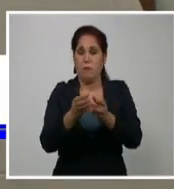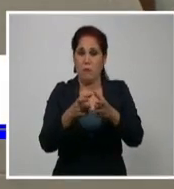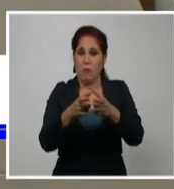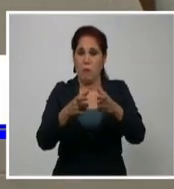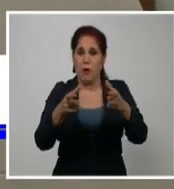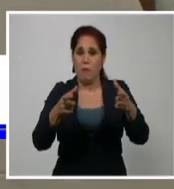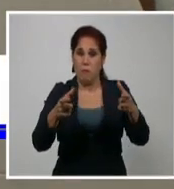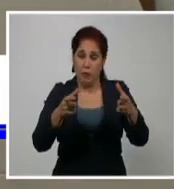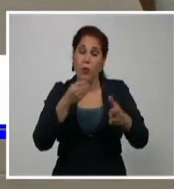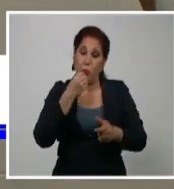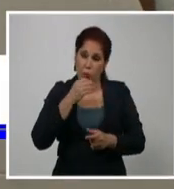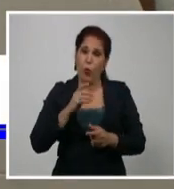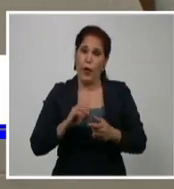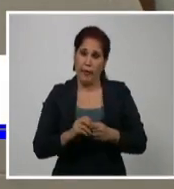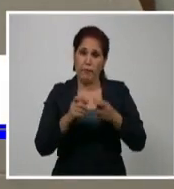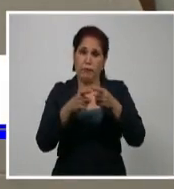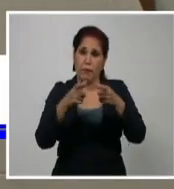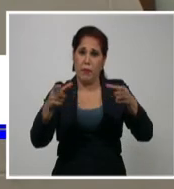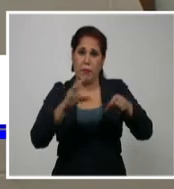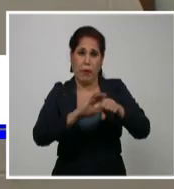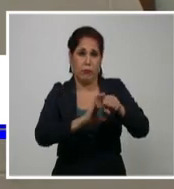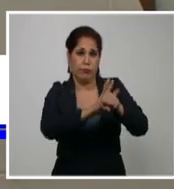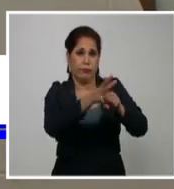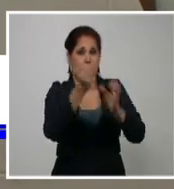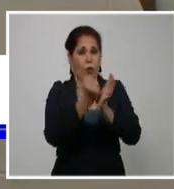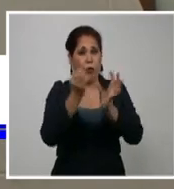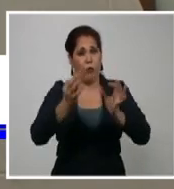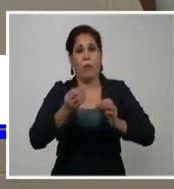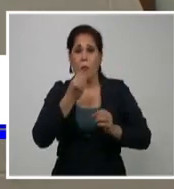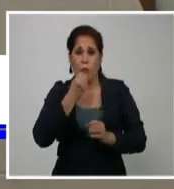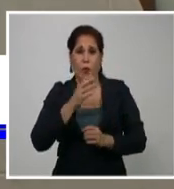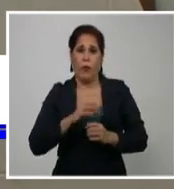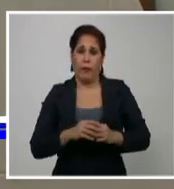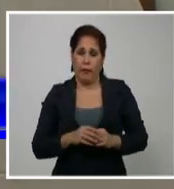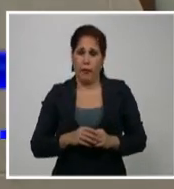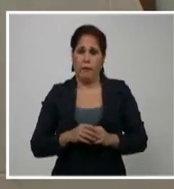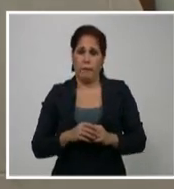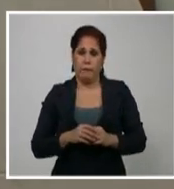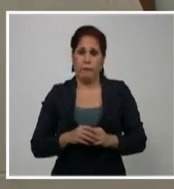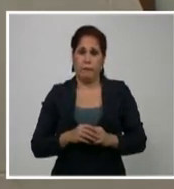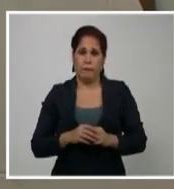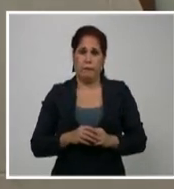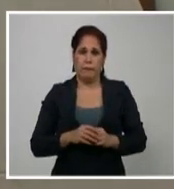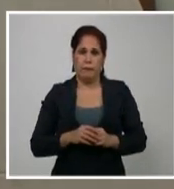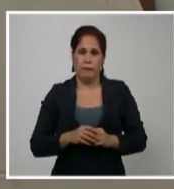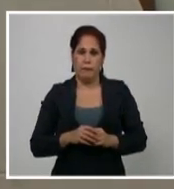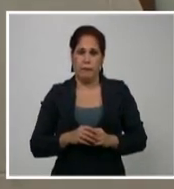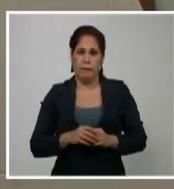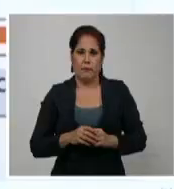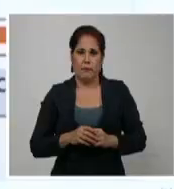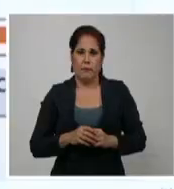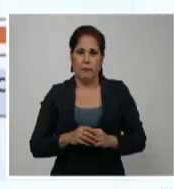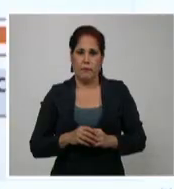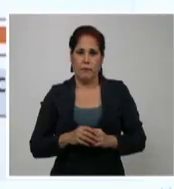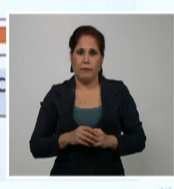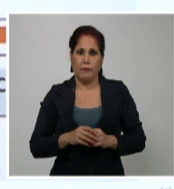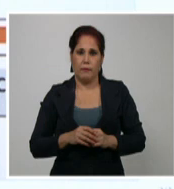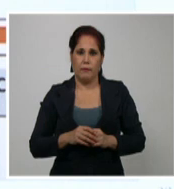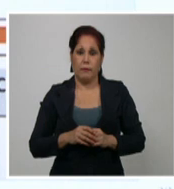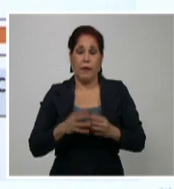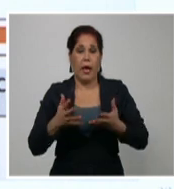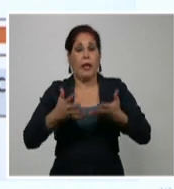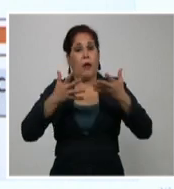viendo que podrá existir un crecimiento de casos confirmados y un menor aumento de los casos